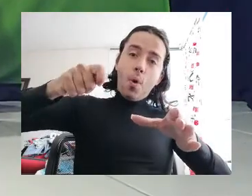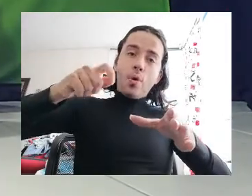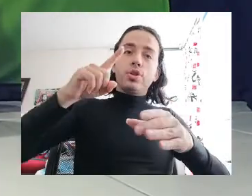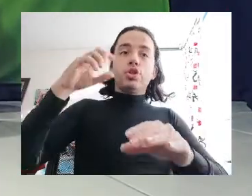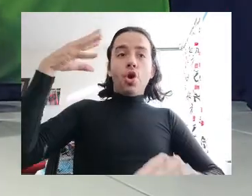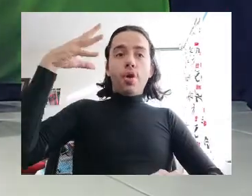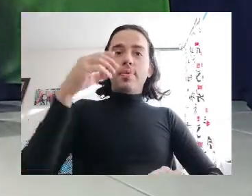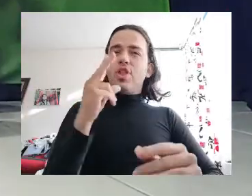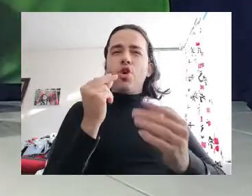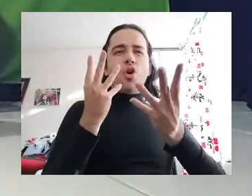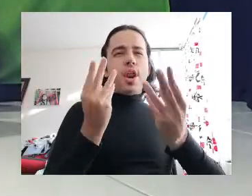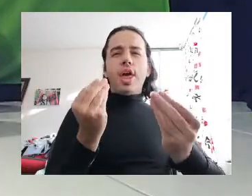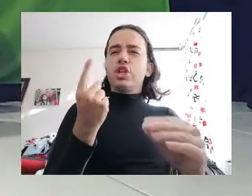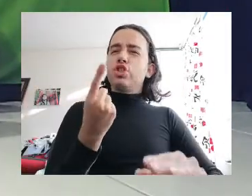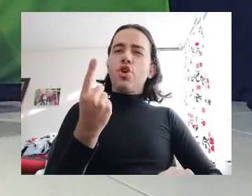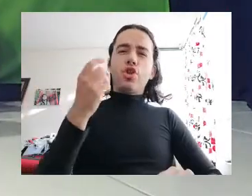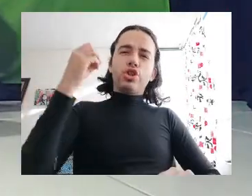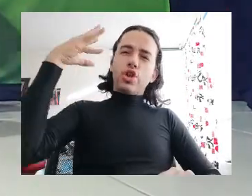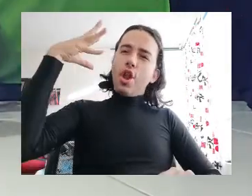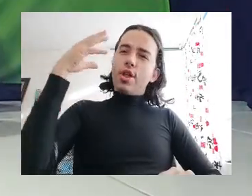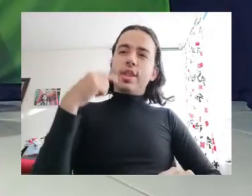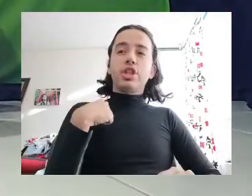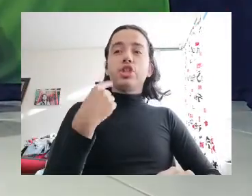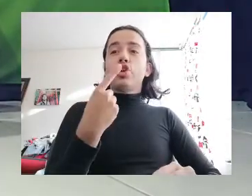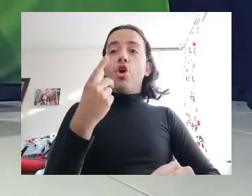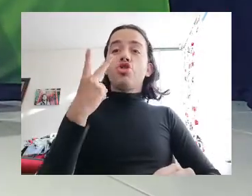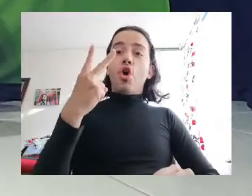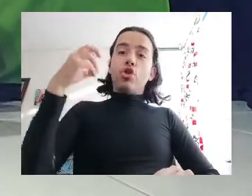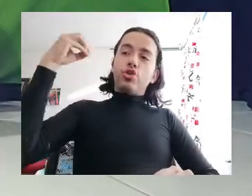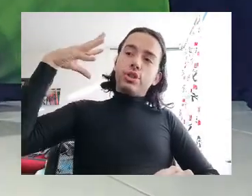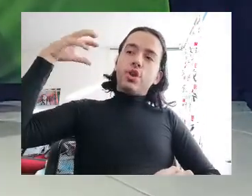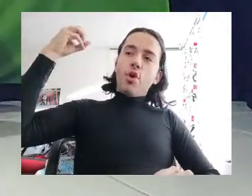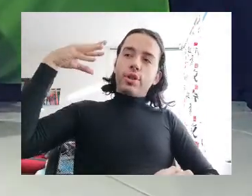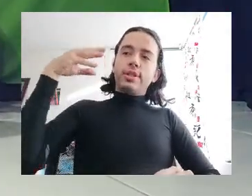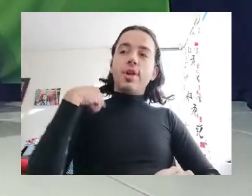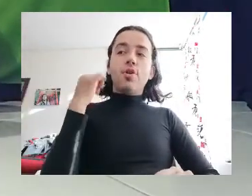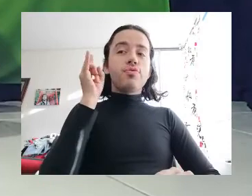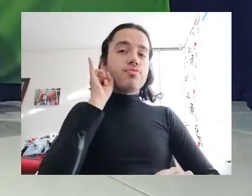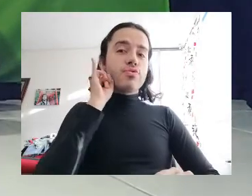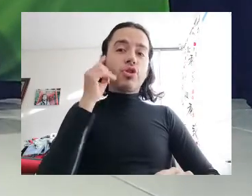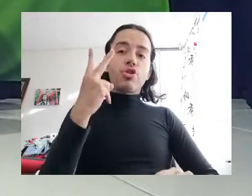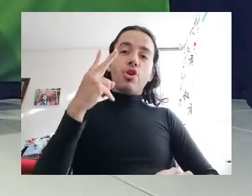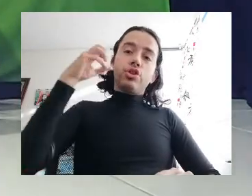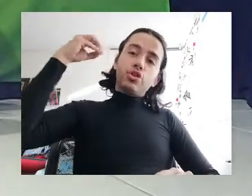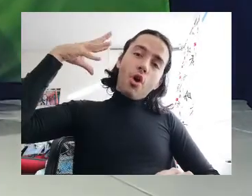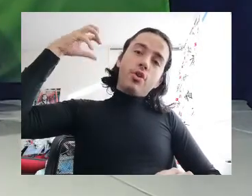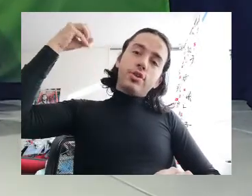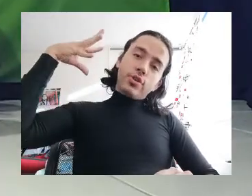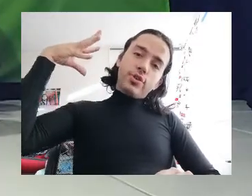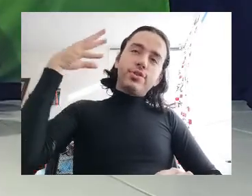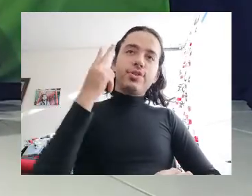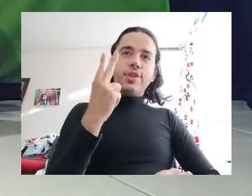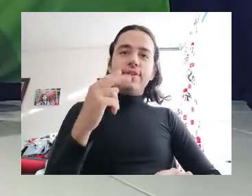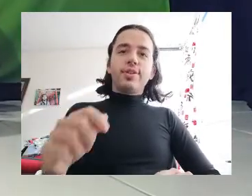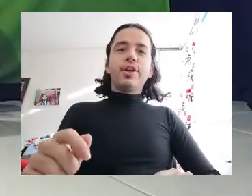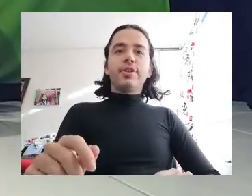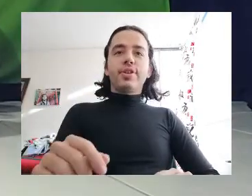sol. Pero un solo sol yo no quiero. Yo quiero 2 soles.